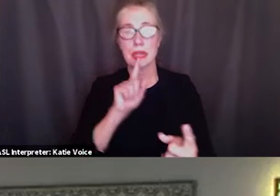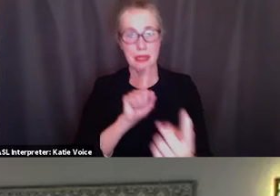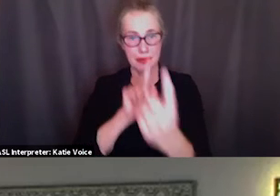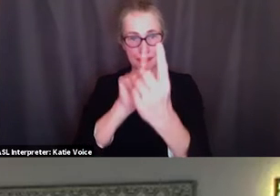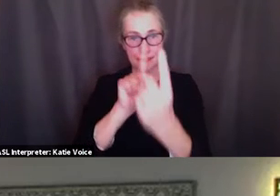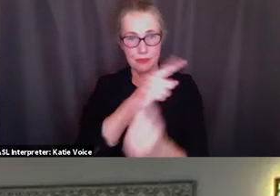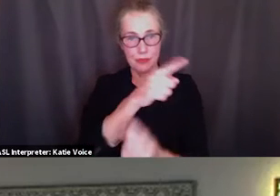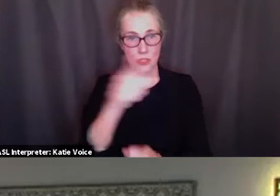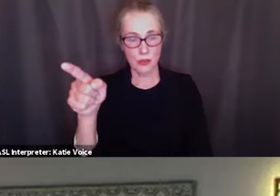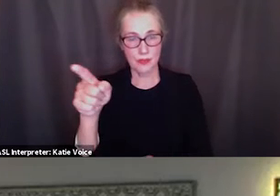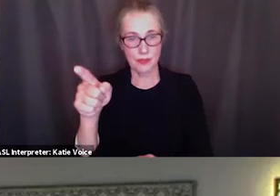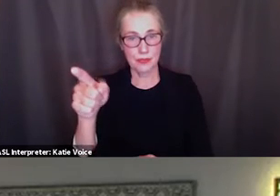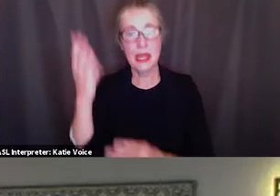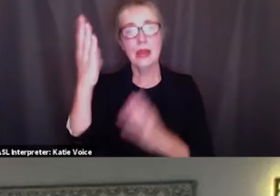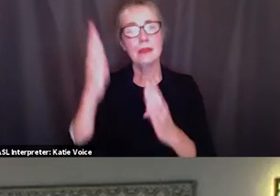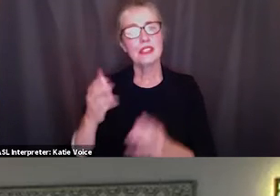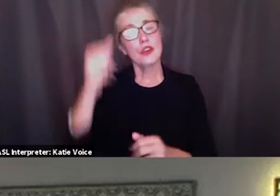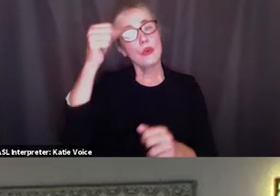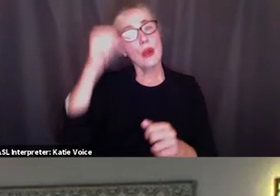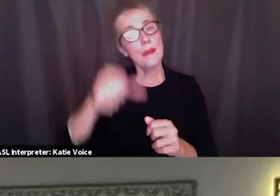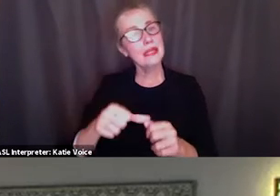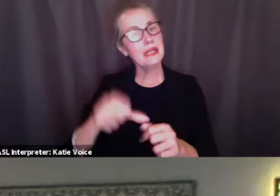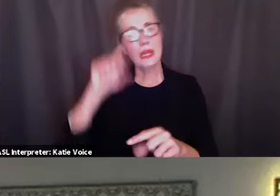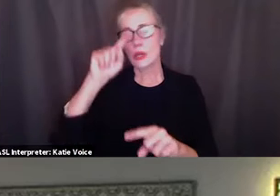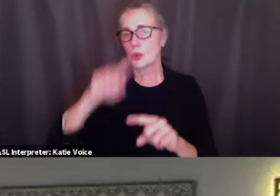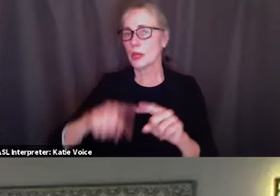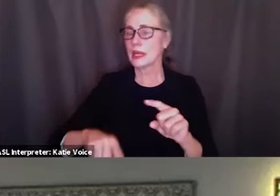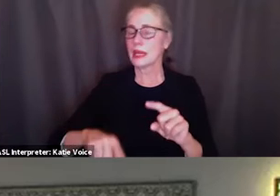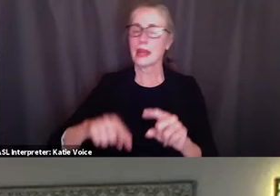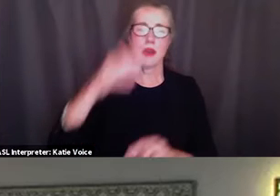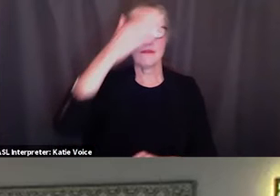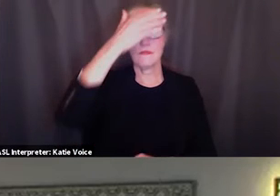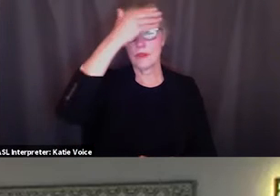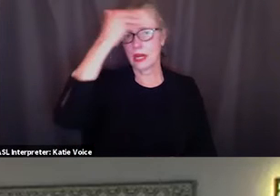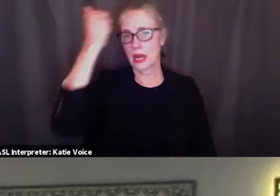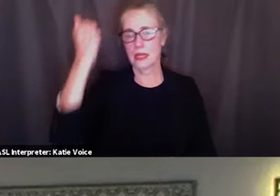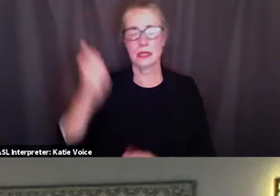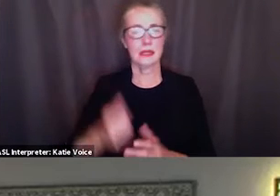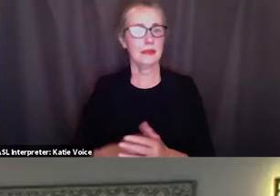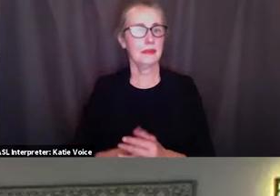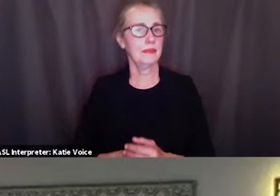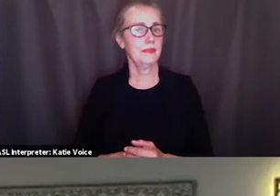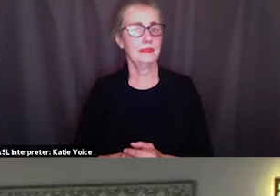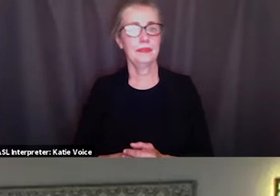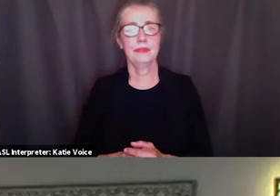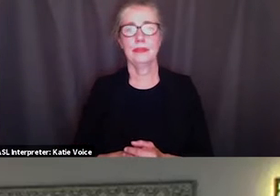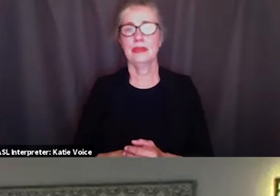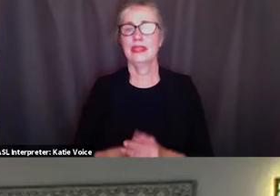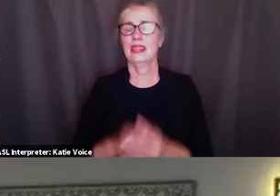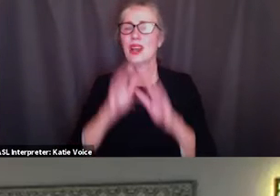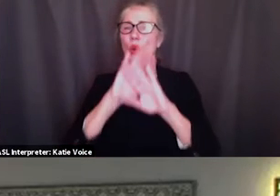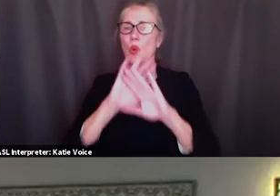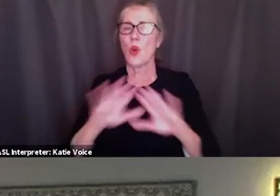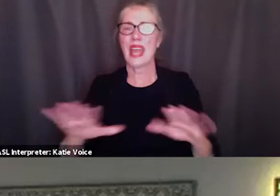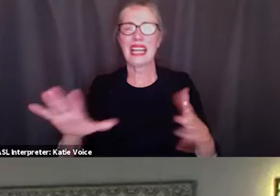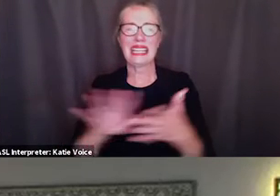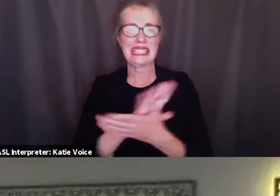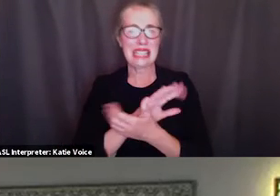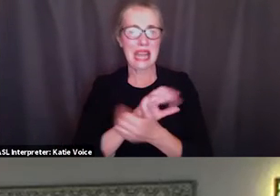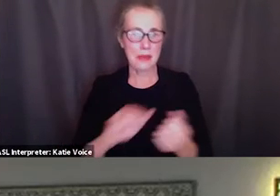ustedes. Esta presentación es un recordatorio de que no nos podemos olvidar del daño que se está haciendo en